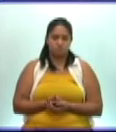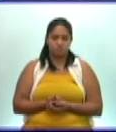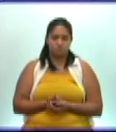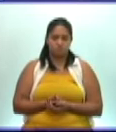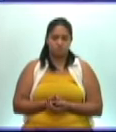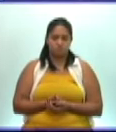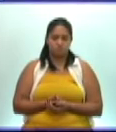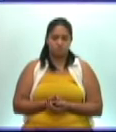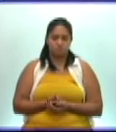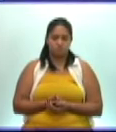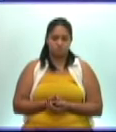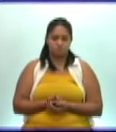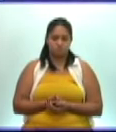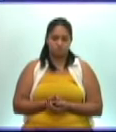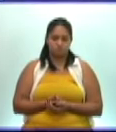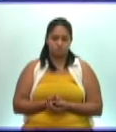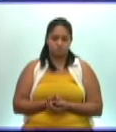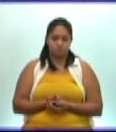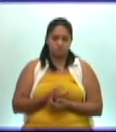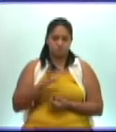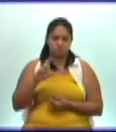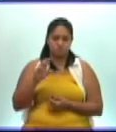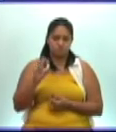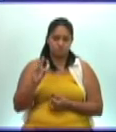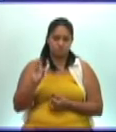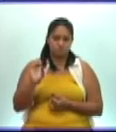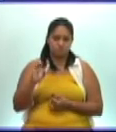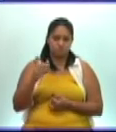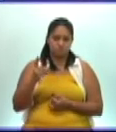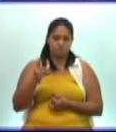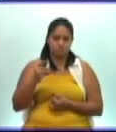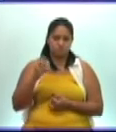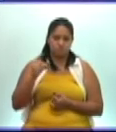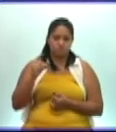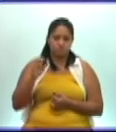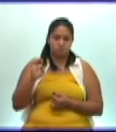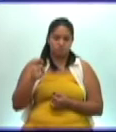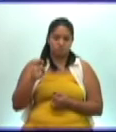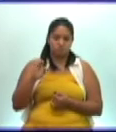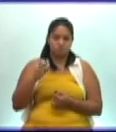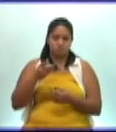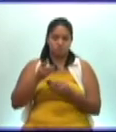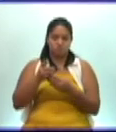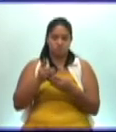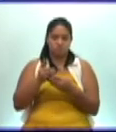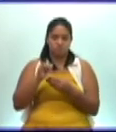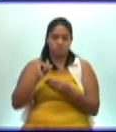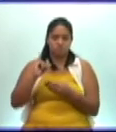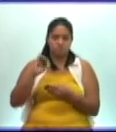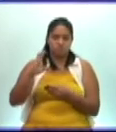red de difracción. La red de difracción a partir de declarado